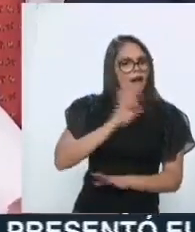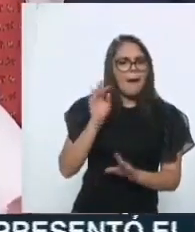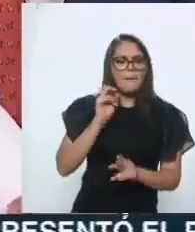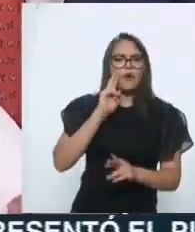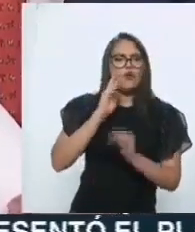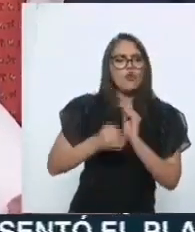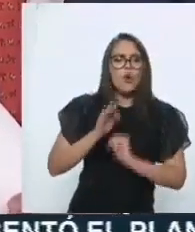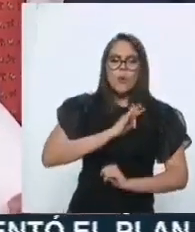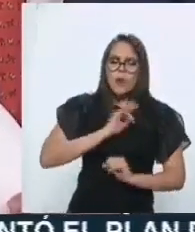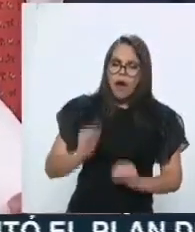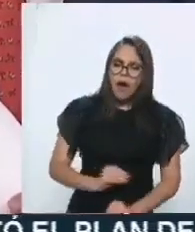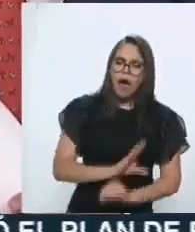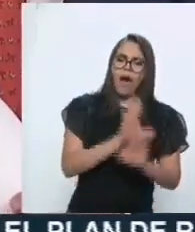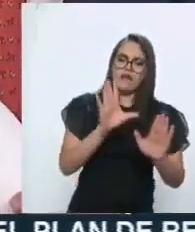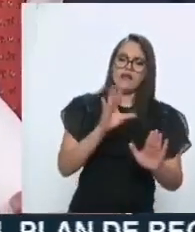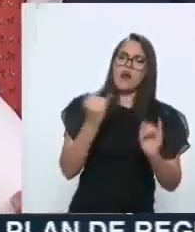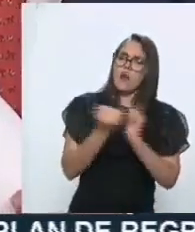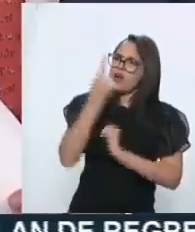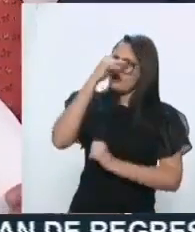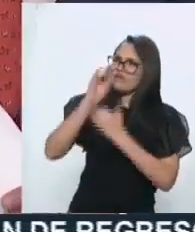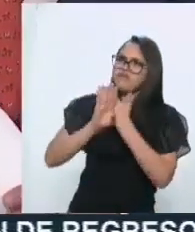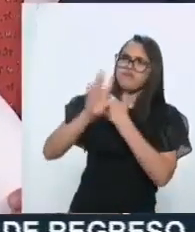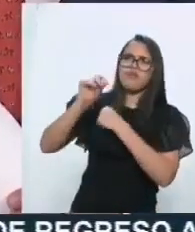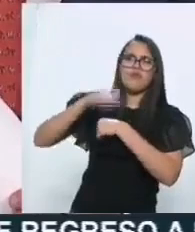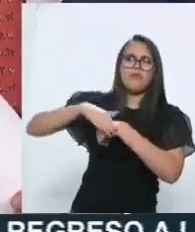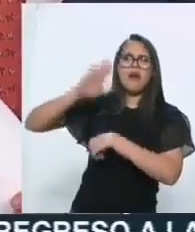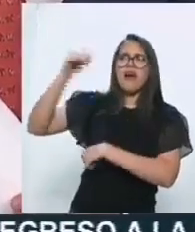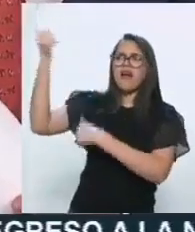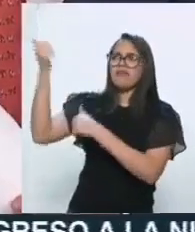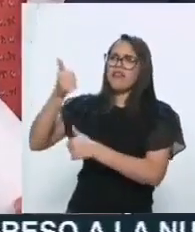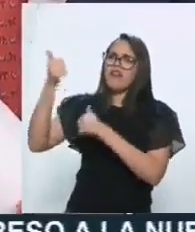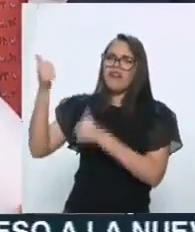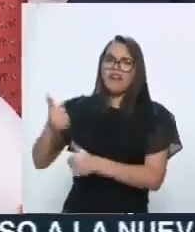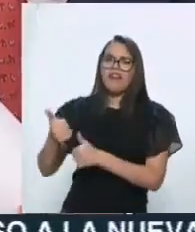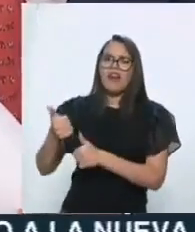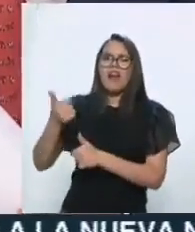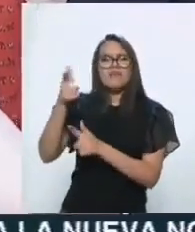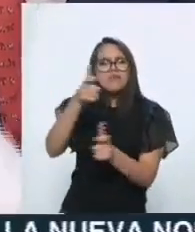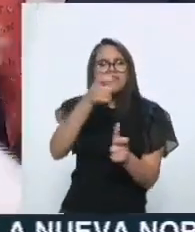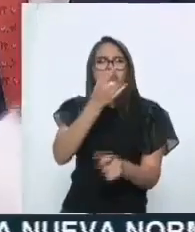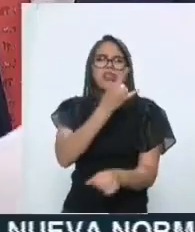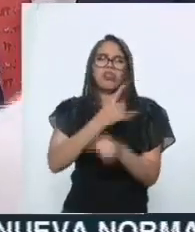esperemos también, desde luego, se combate el tráfico de armas a México. Muchísimas gracias, Javier Schutte, por